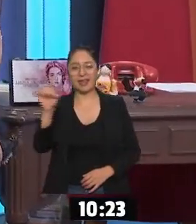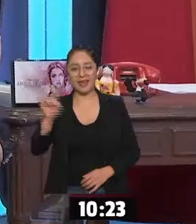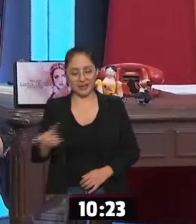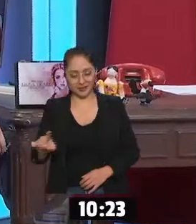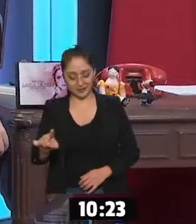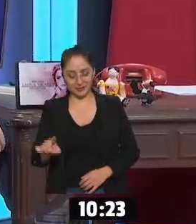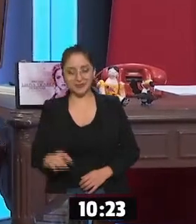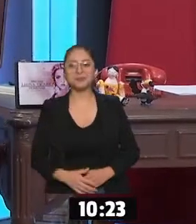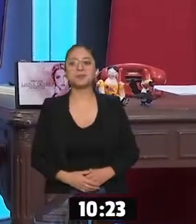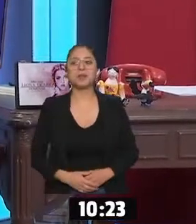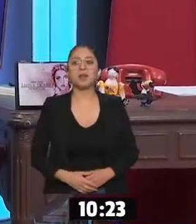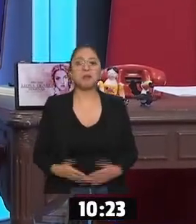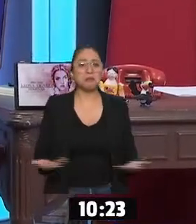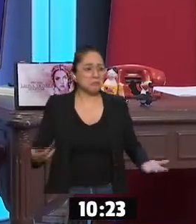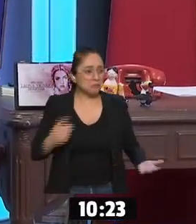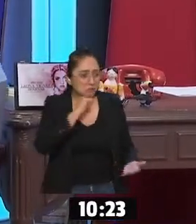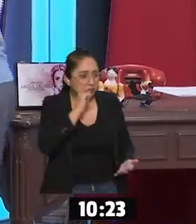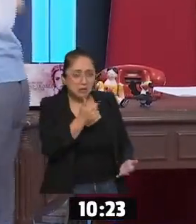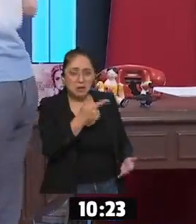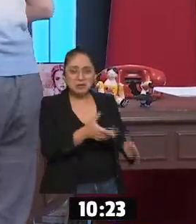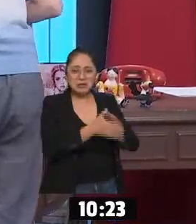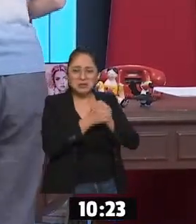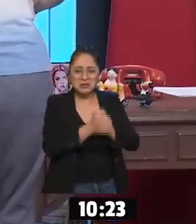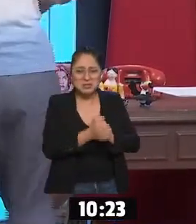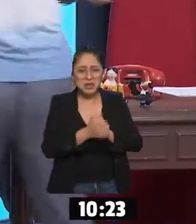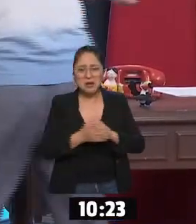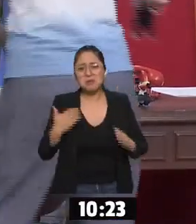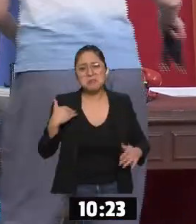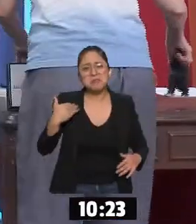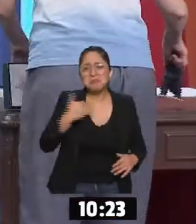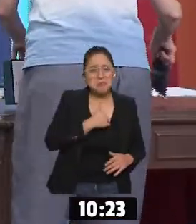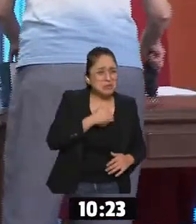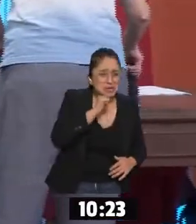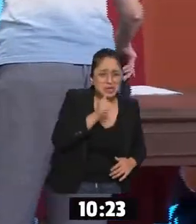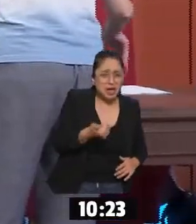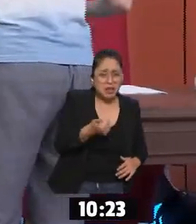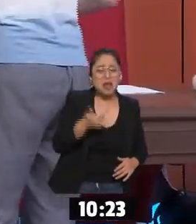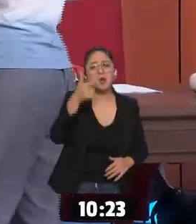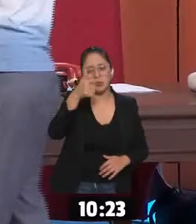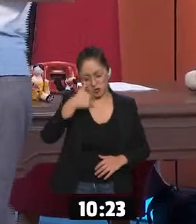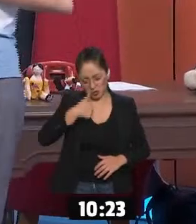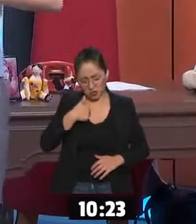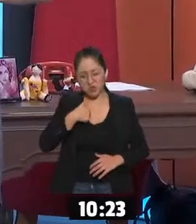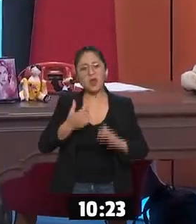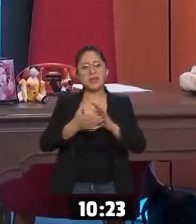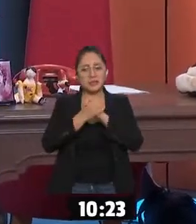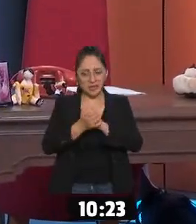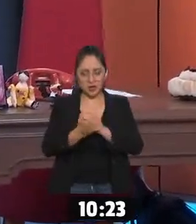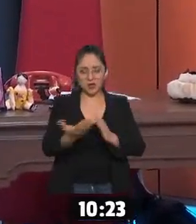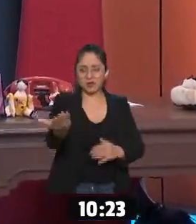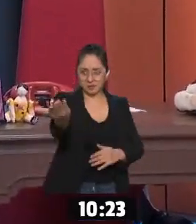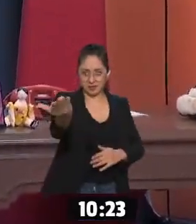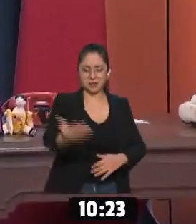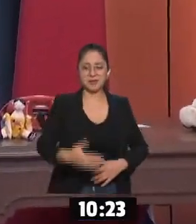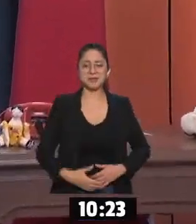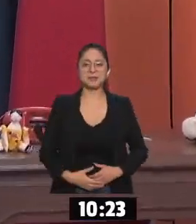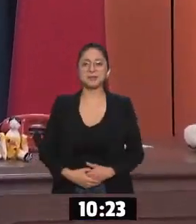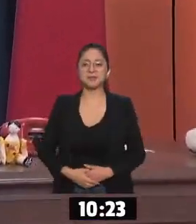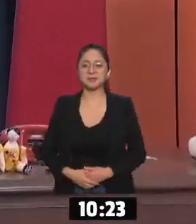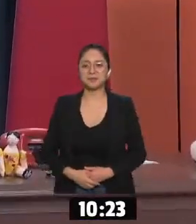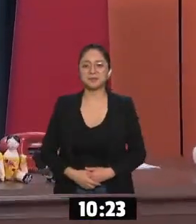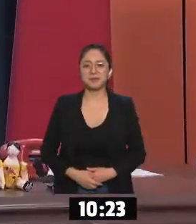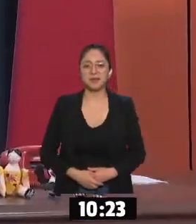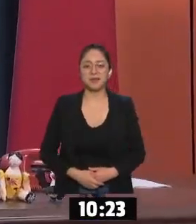No pidieron con las nenas ni nada. Hoy no pidieron con las nenas, pero si usted quiere mandarlo, señora, habrá gente que agradezca. Mire usted, qué bonito, un